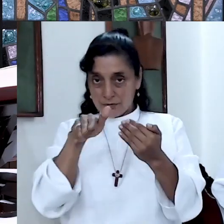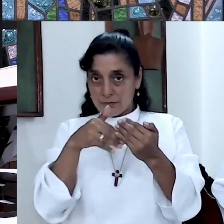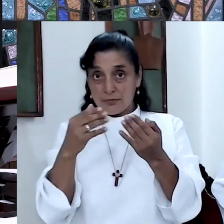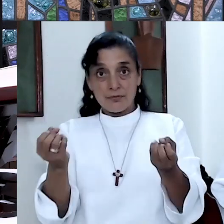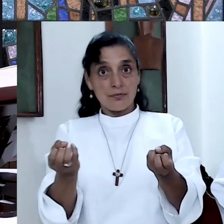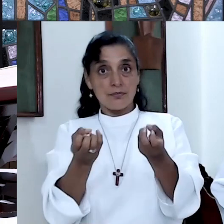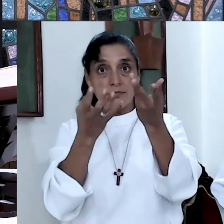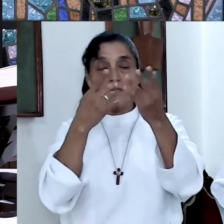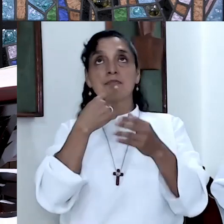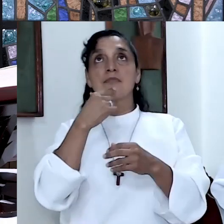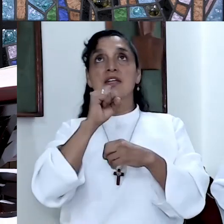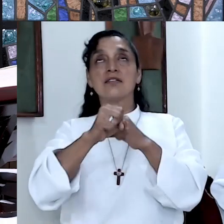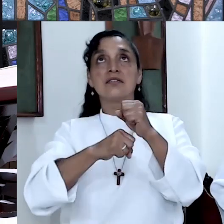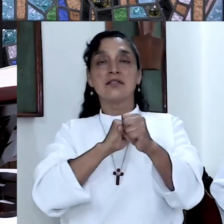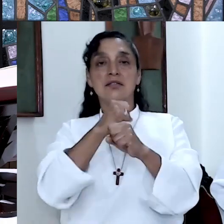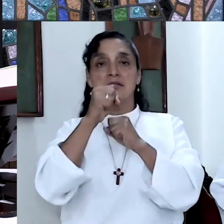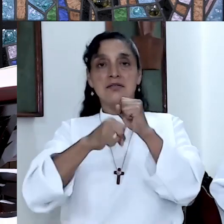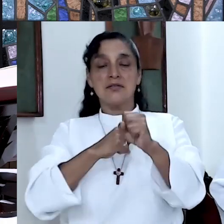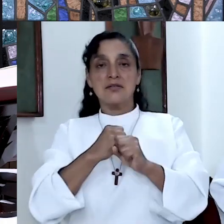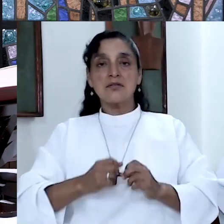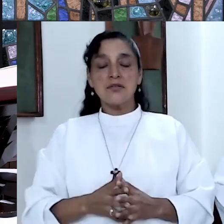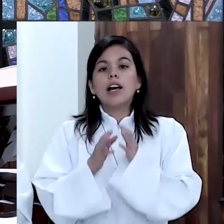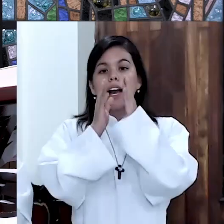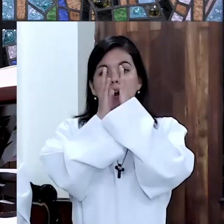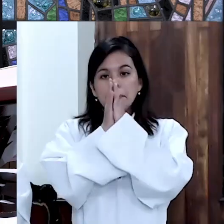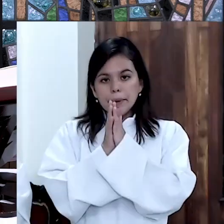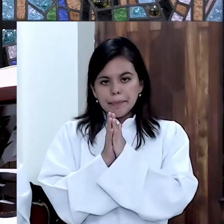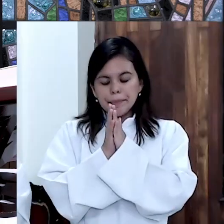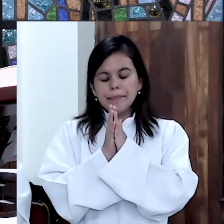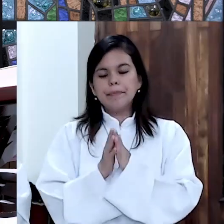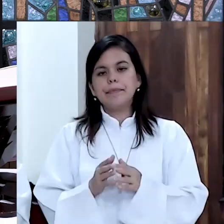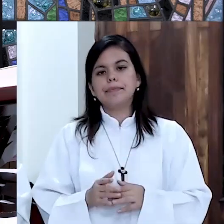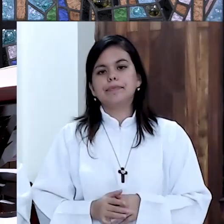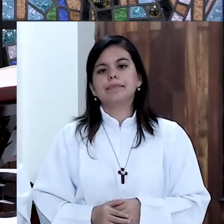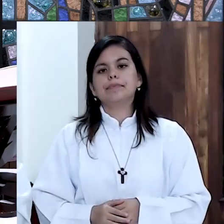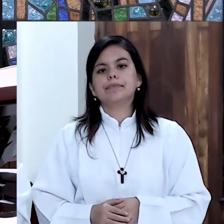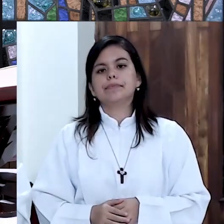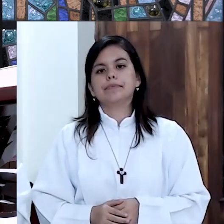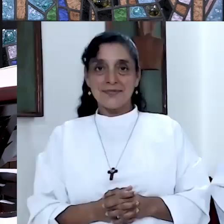todo honor y toda gloria, por los siglos de los siglos. Amén.